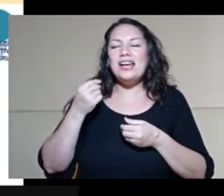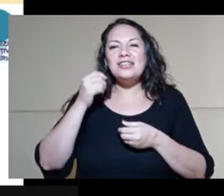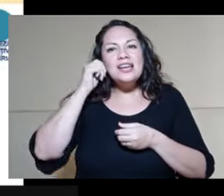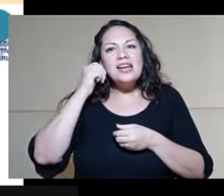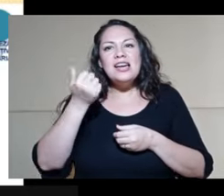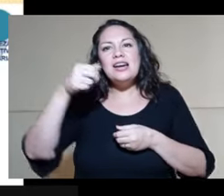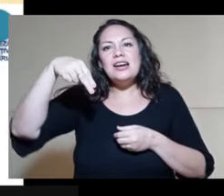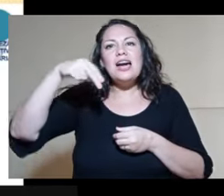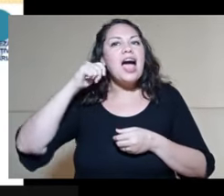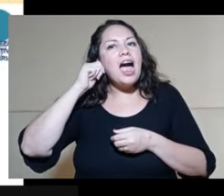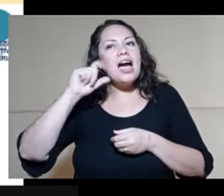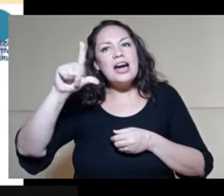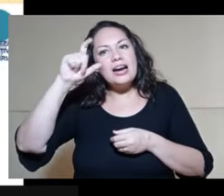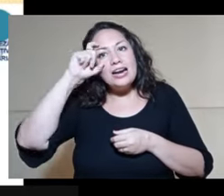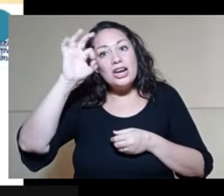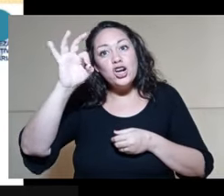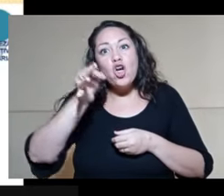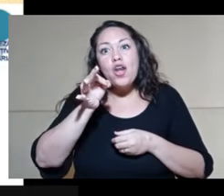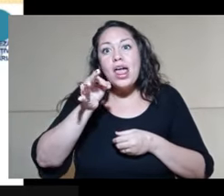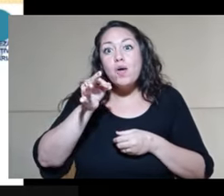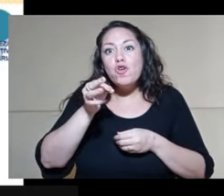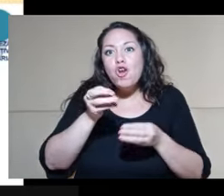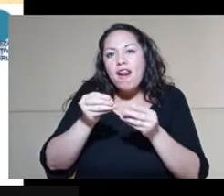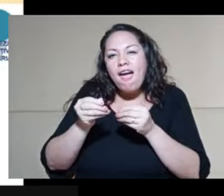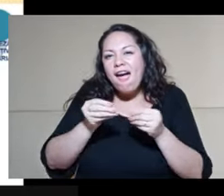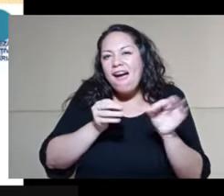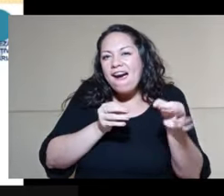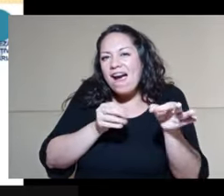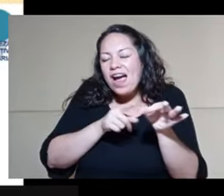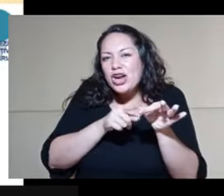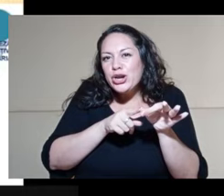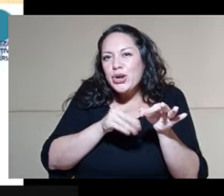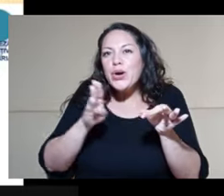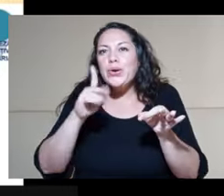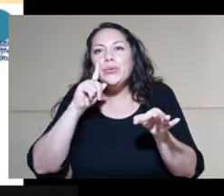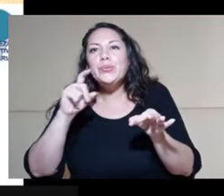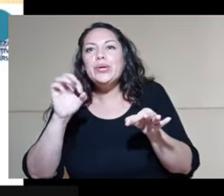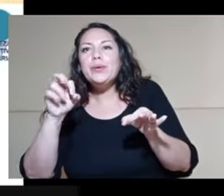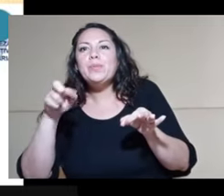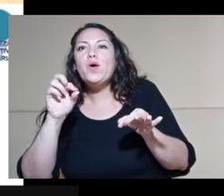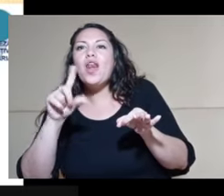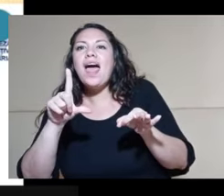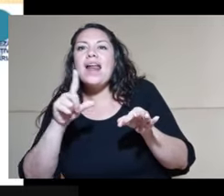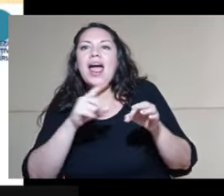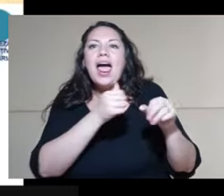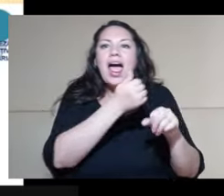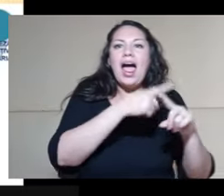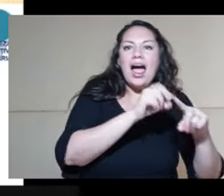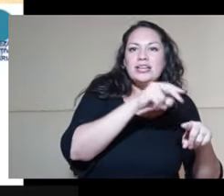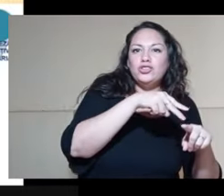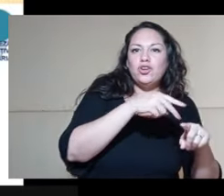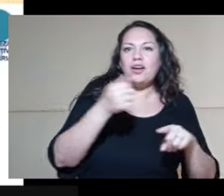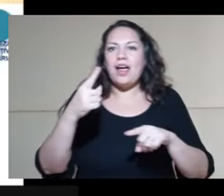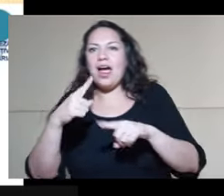que había una neurona ahí, que era la neurona del ganglio sensitivo, que era una neurona unipolar, que tenía un axón para un lado y